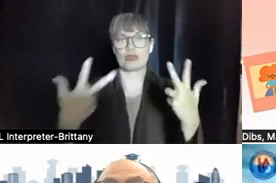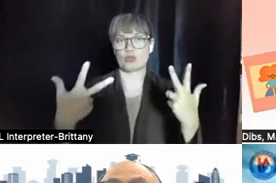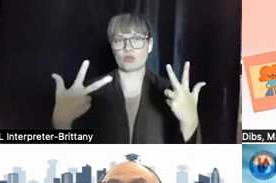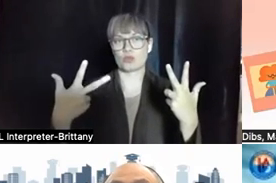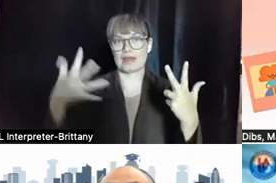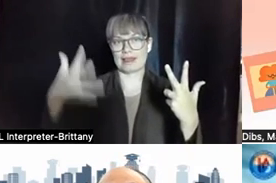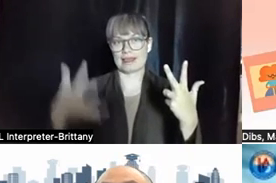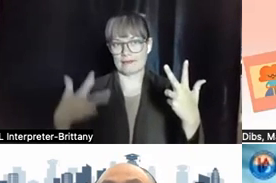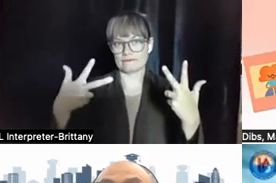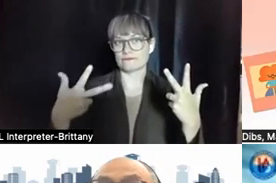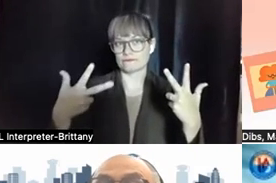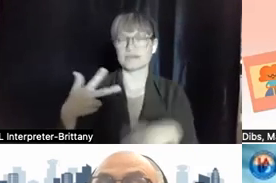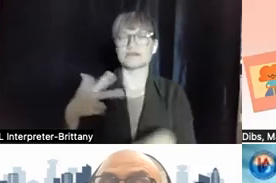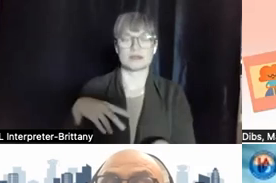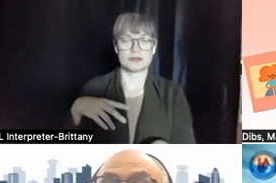Tres más después de este.